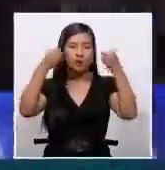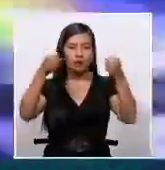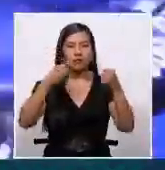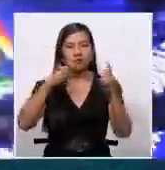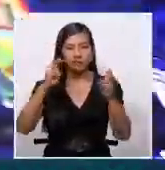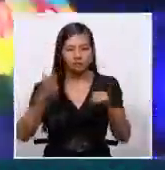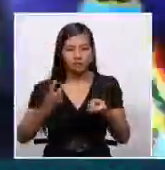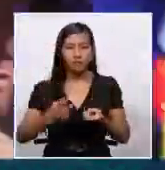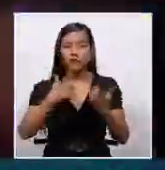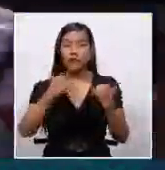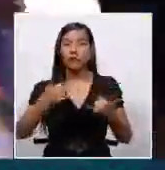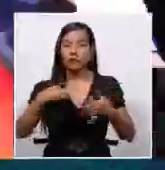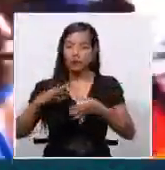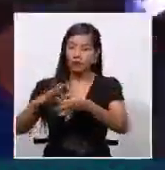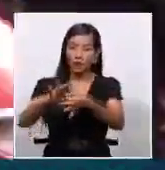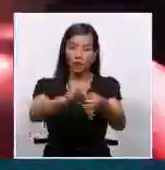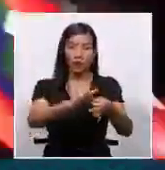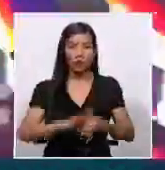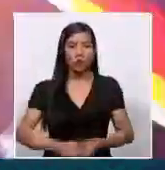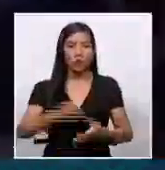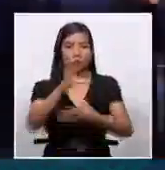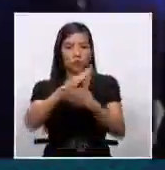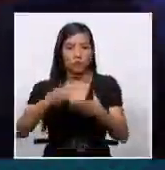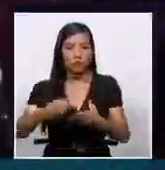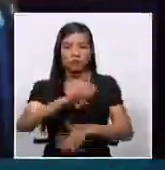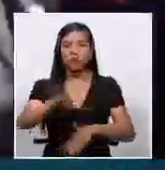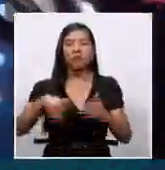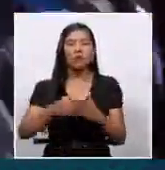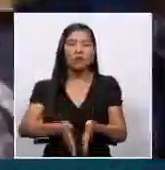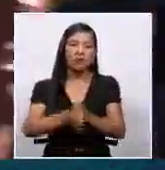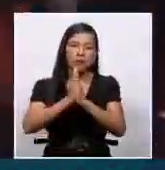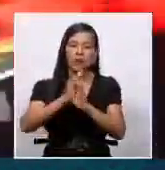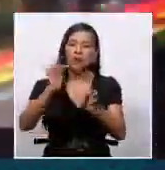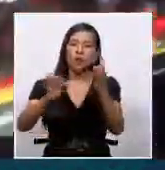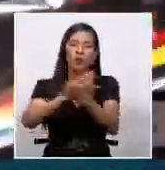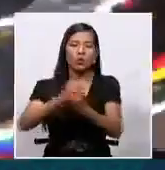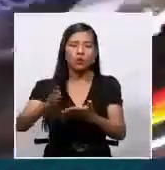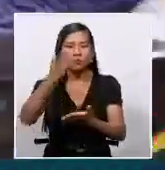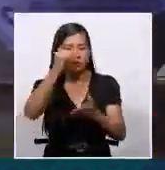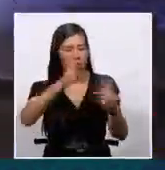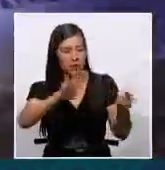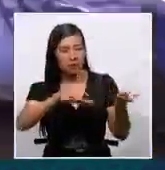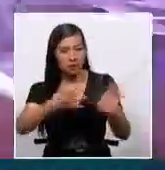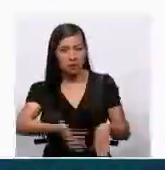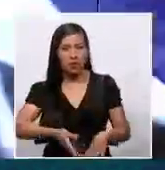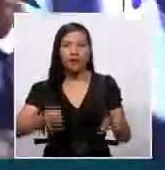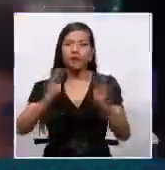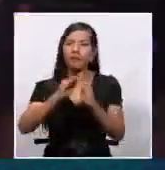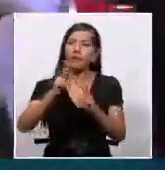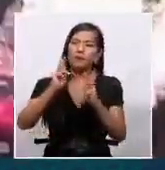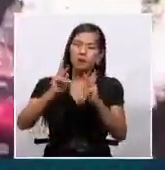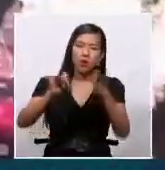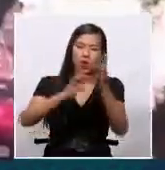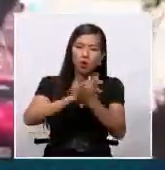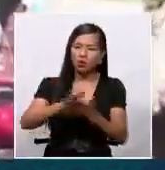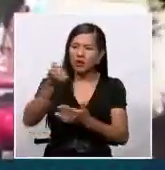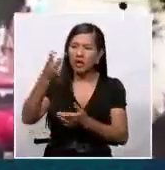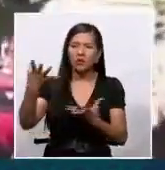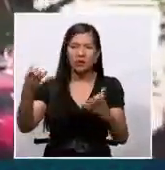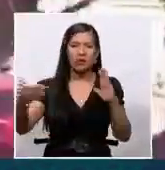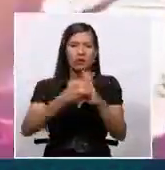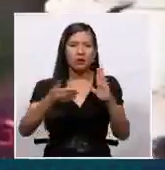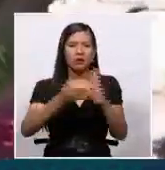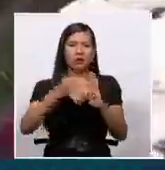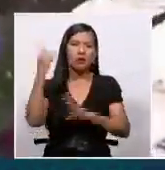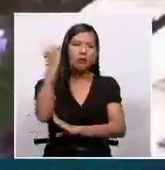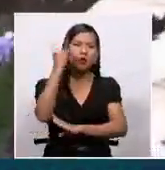unidad de Chuquisaca para decir justicia para los caídos, justicia para aquella gente que quiere separar, justicia para aquellos que